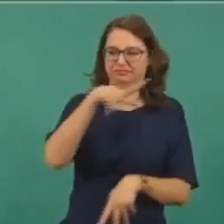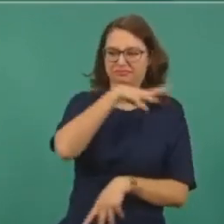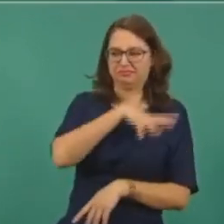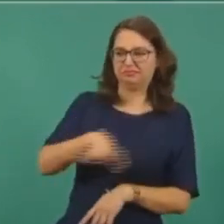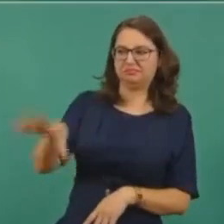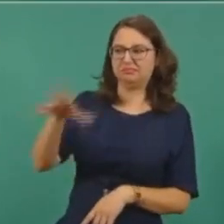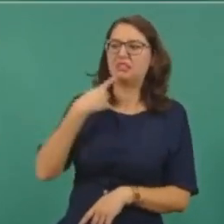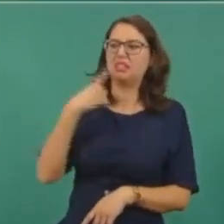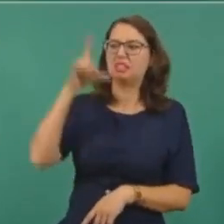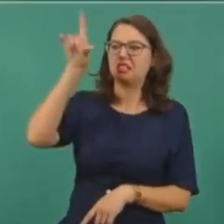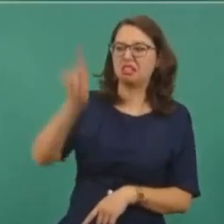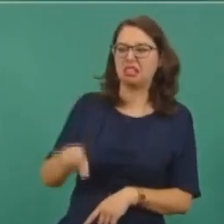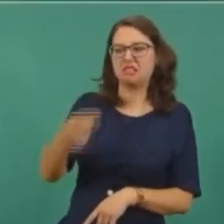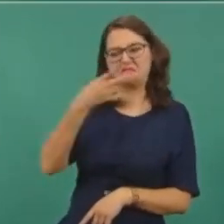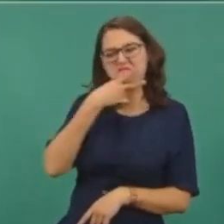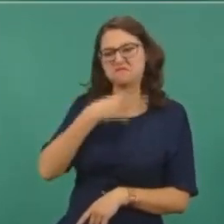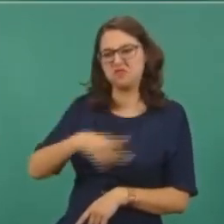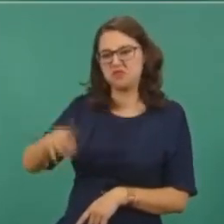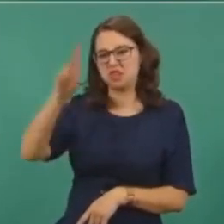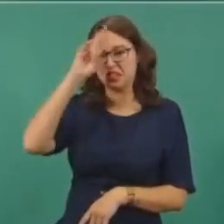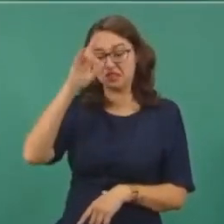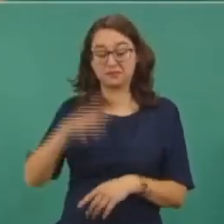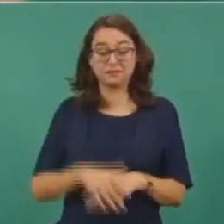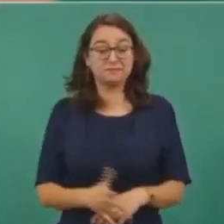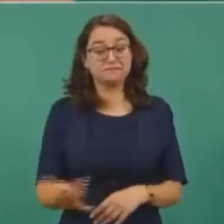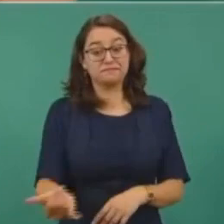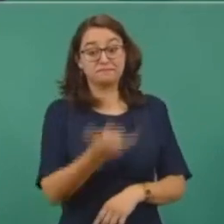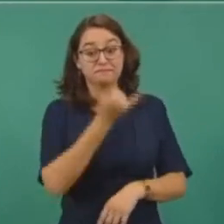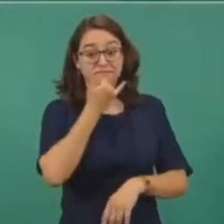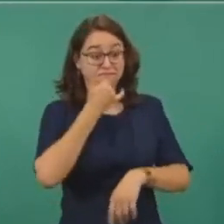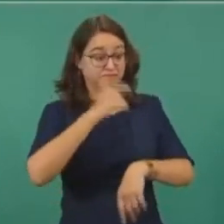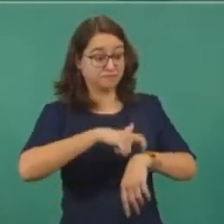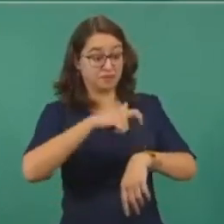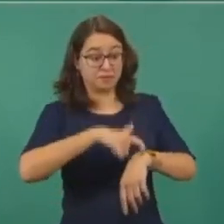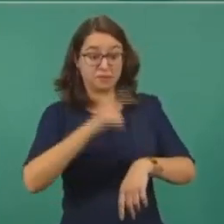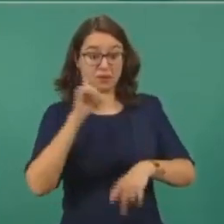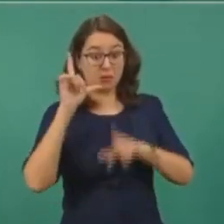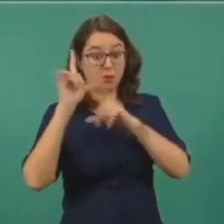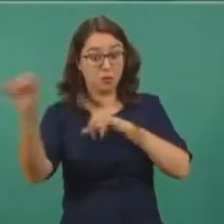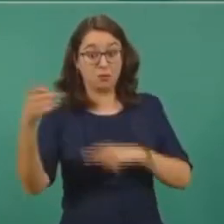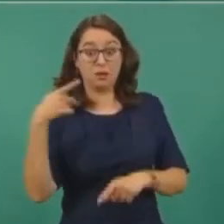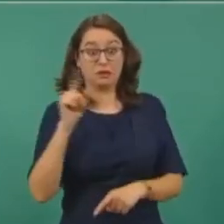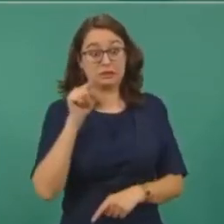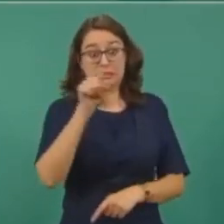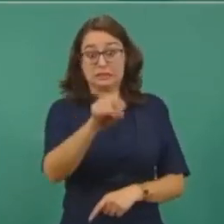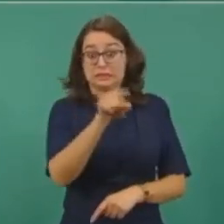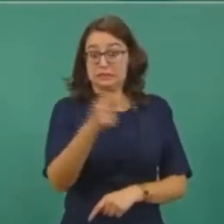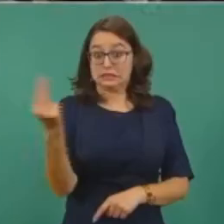no sabe de esto. Ya me voy a tener que ir, pero este hombre, si no le doy la palabra, me va...